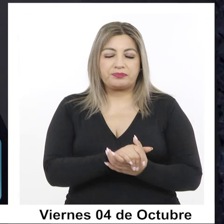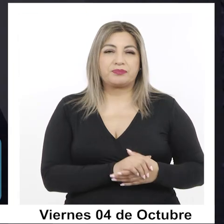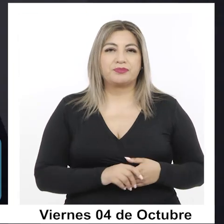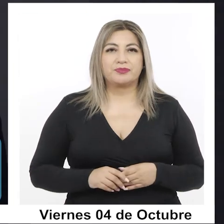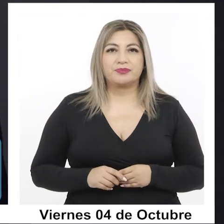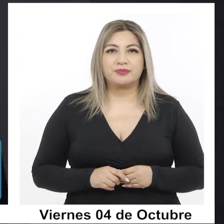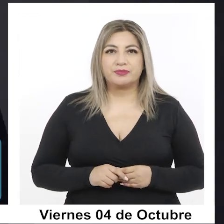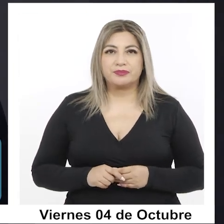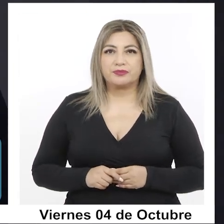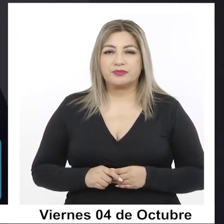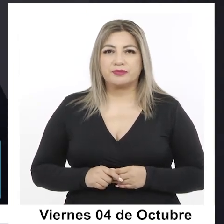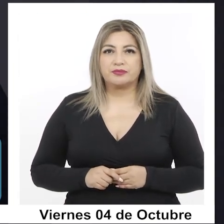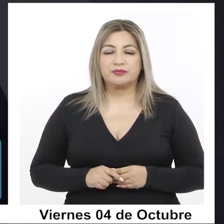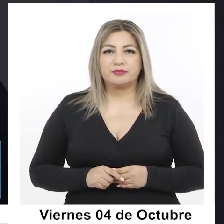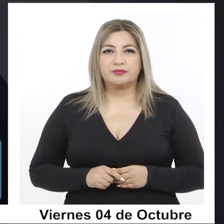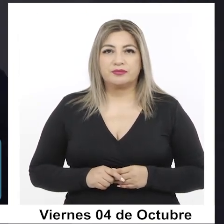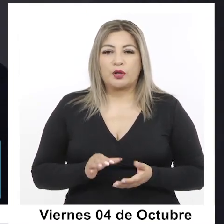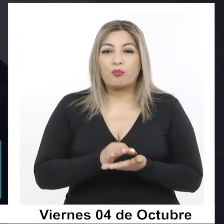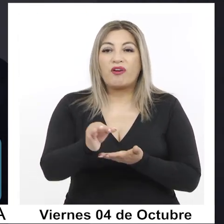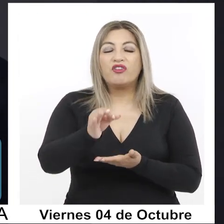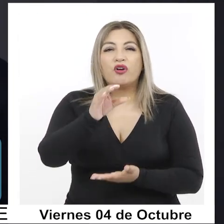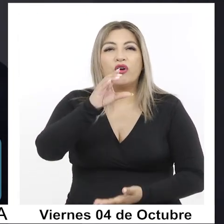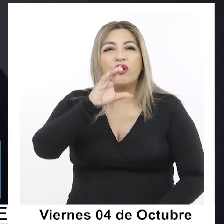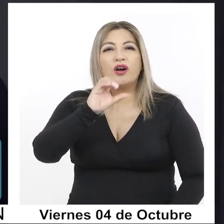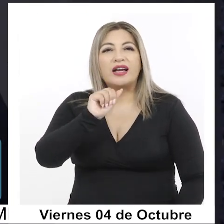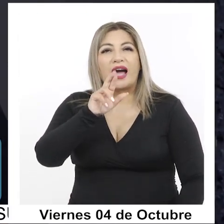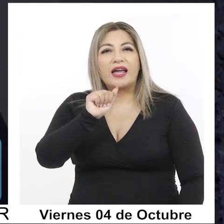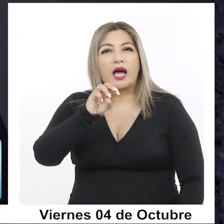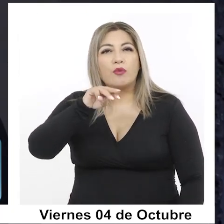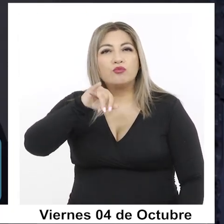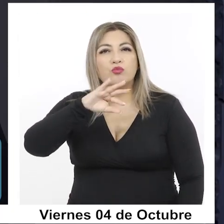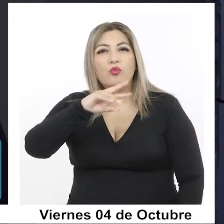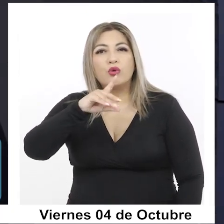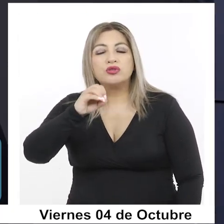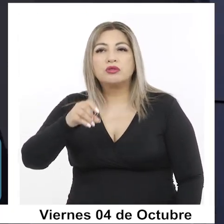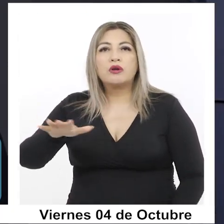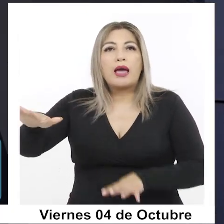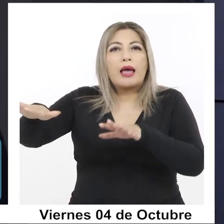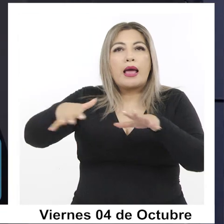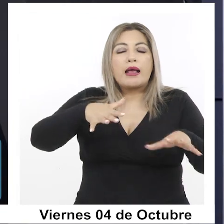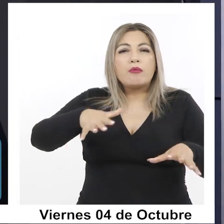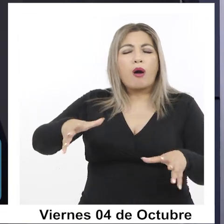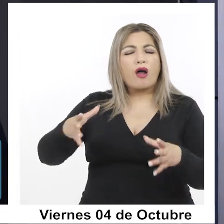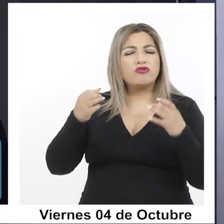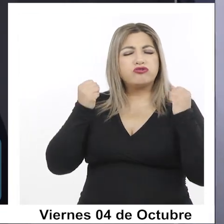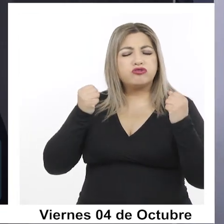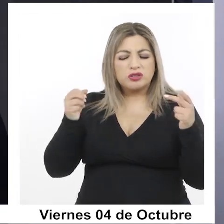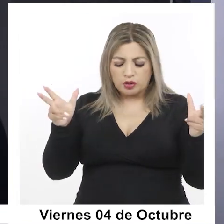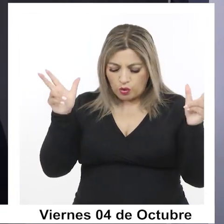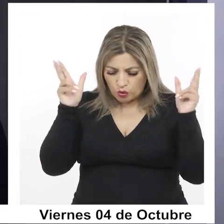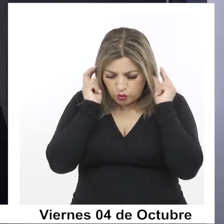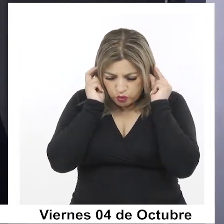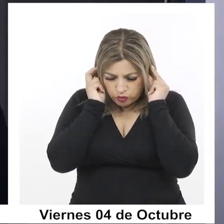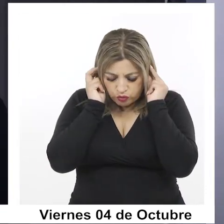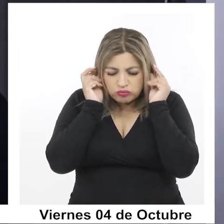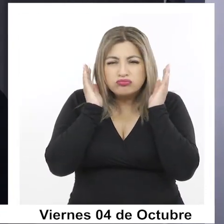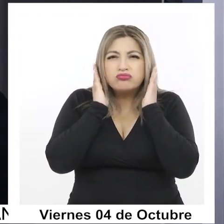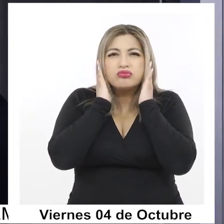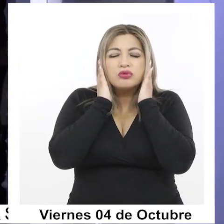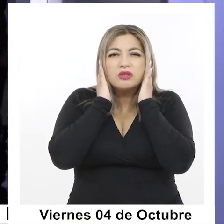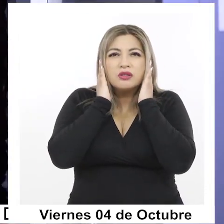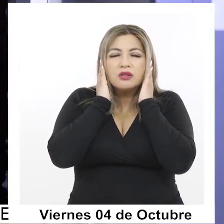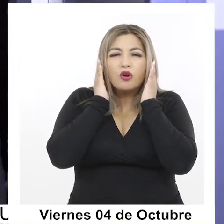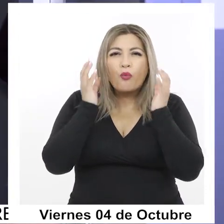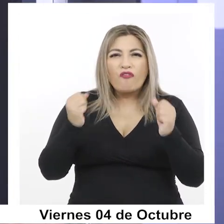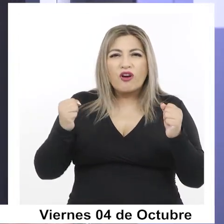la grabación de Caramucho. El mar se siente súper poderoso en cuanto a lo que está escuchando, se escucha como